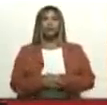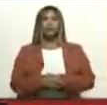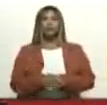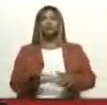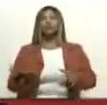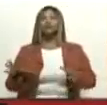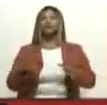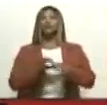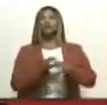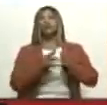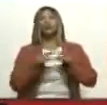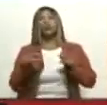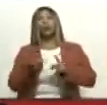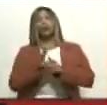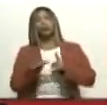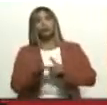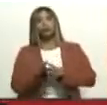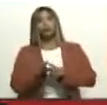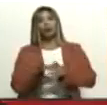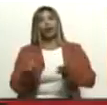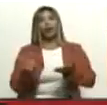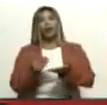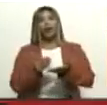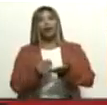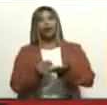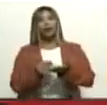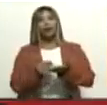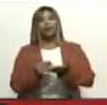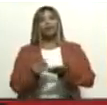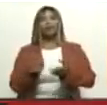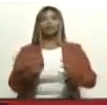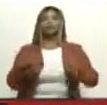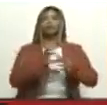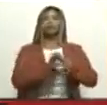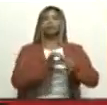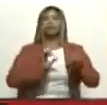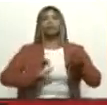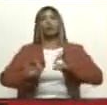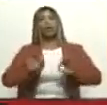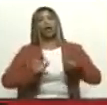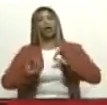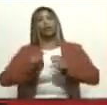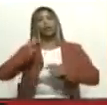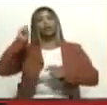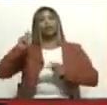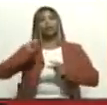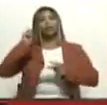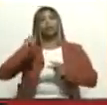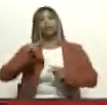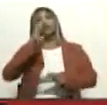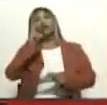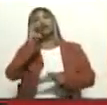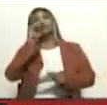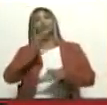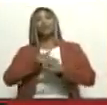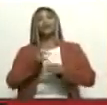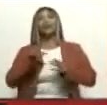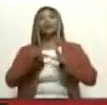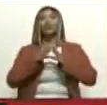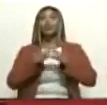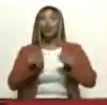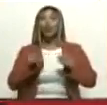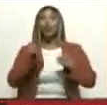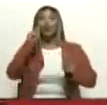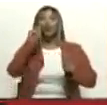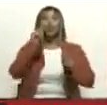une a toda la cultura. El libro une al teatro, al cine, a la música, porque todo tiene que ver con la